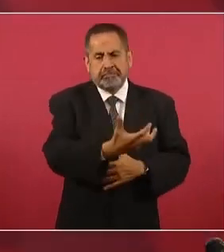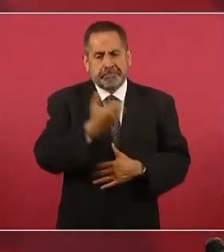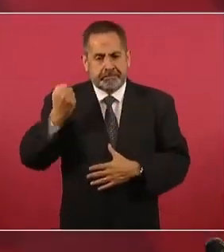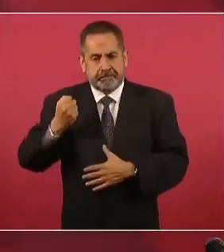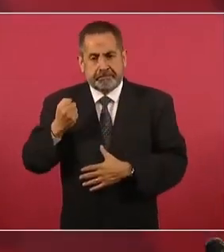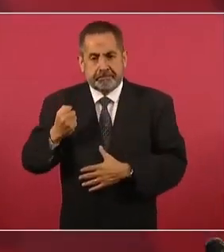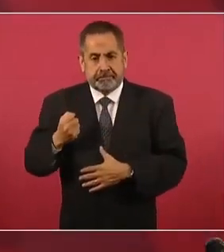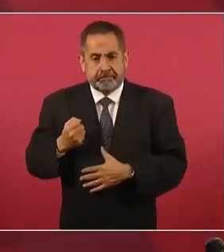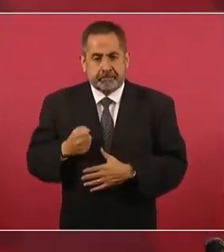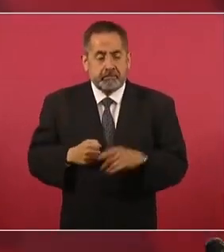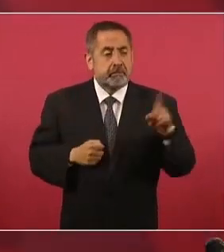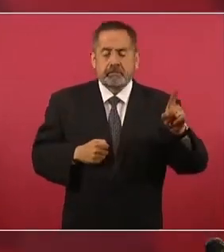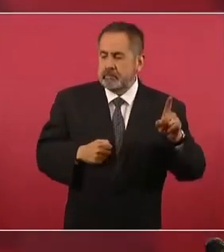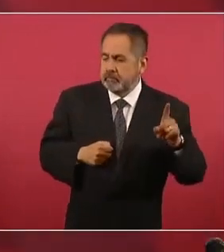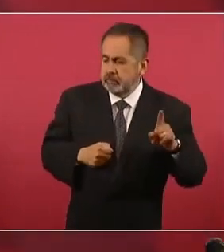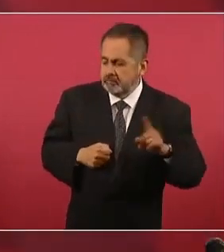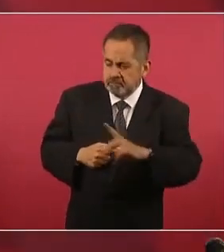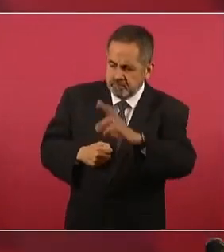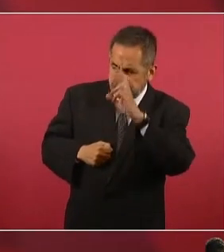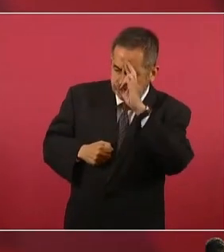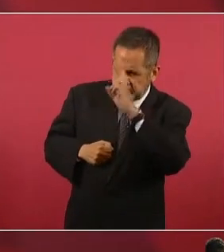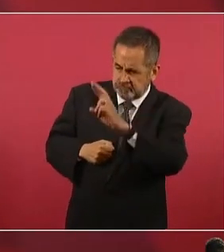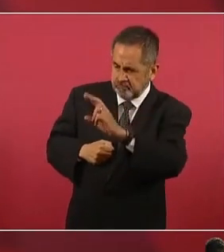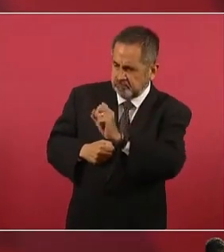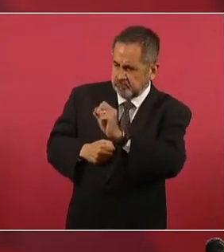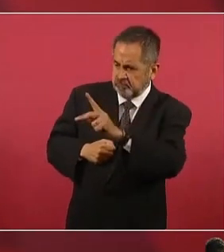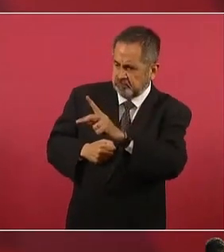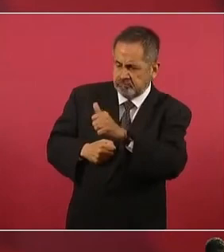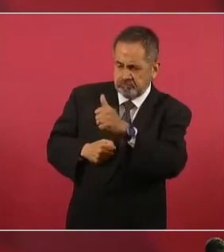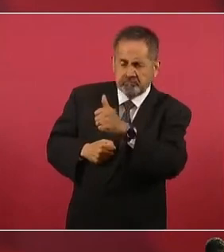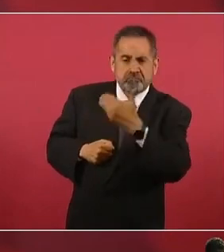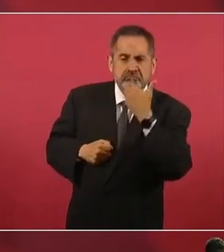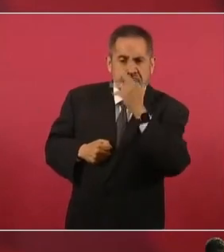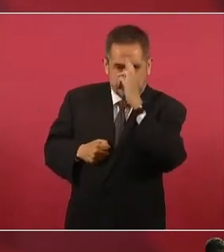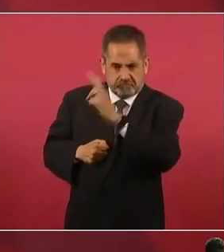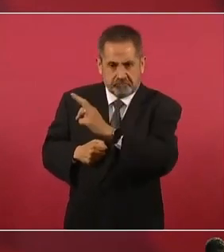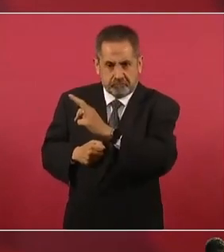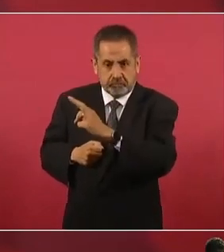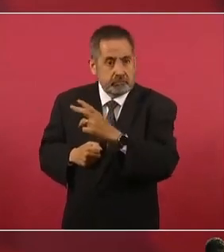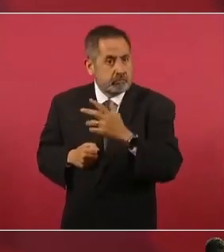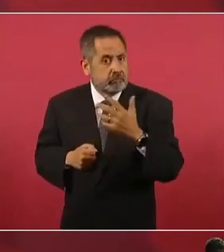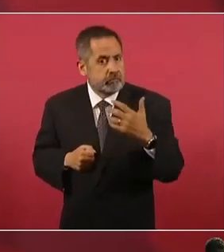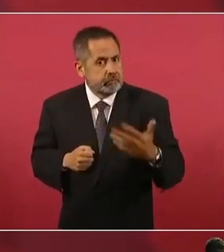y él actúa con respeto. ¿Y a qué lleva esto?